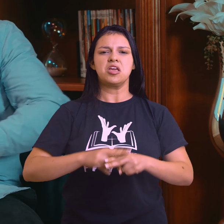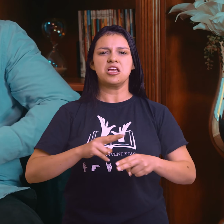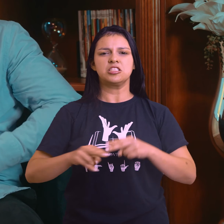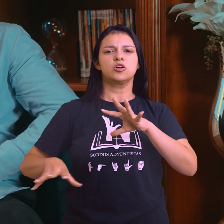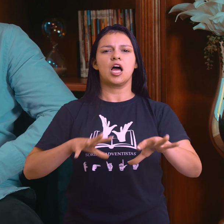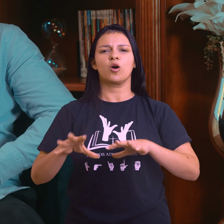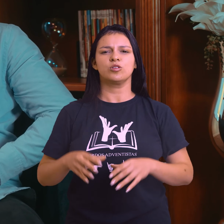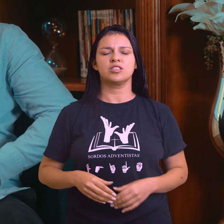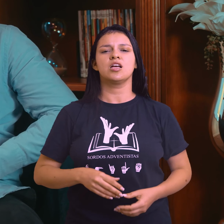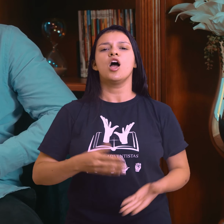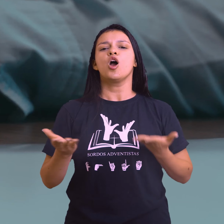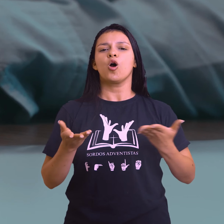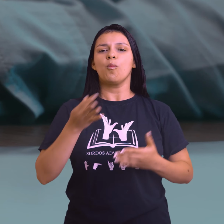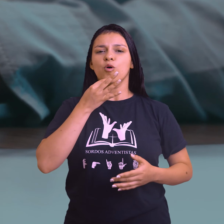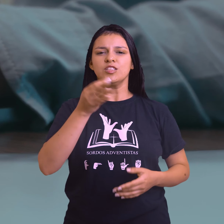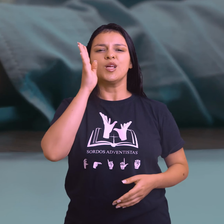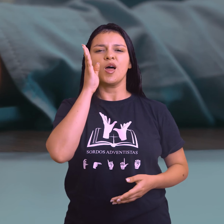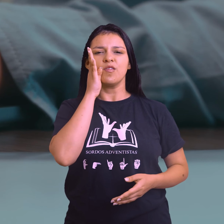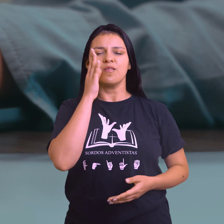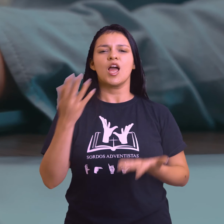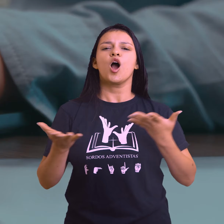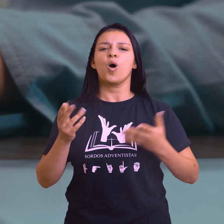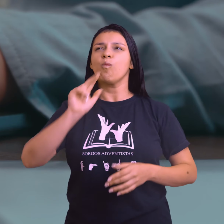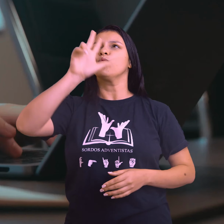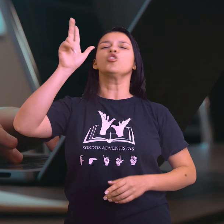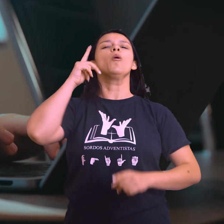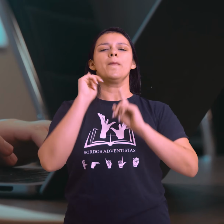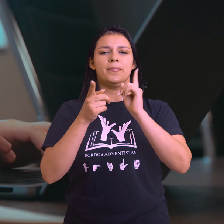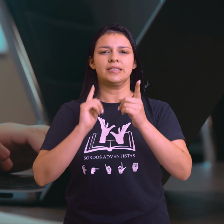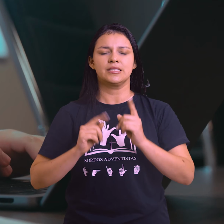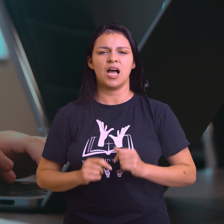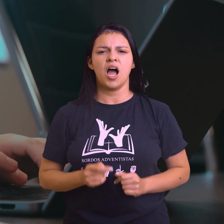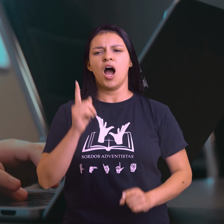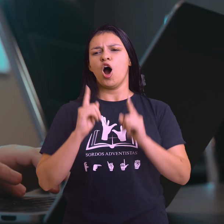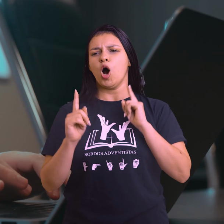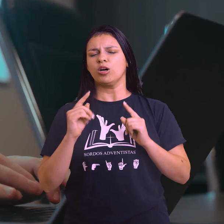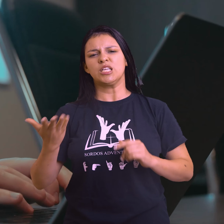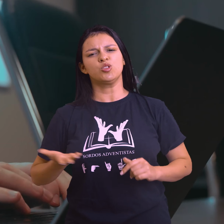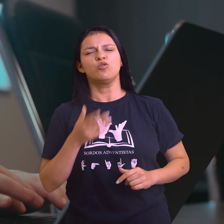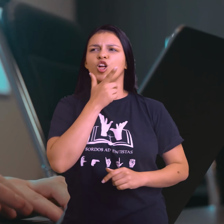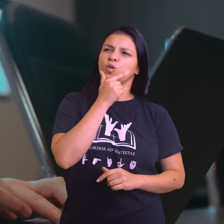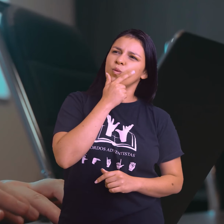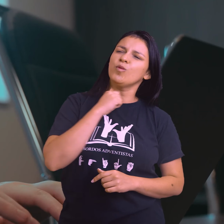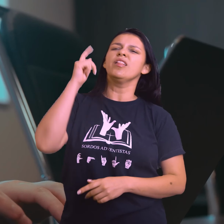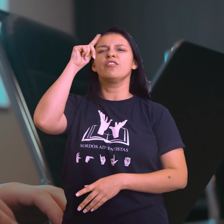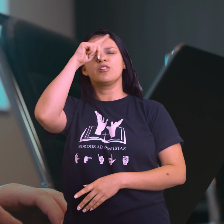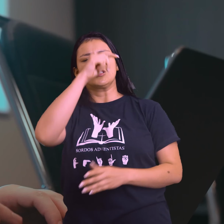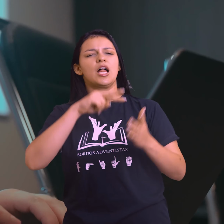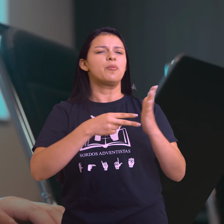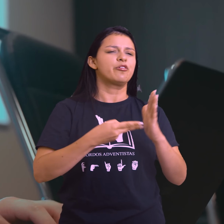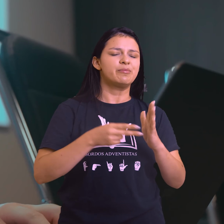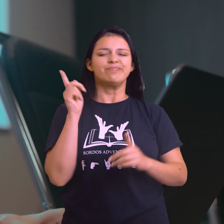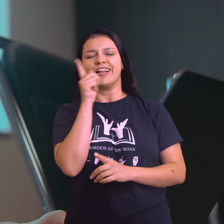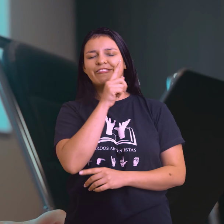como Dios manda, yo de una manera u otra, incluso pasando por algunas dificultades, por algunas dudas, al final entendí